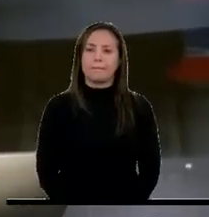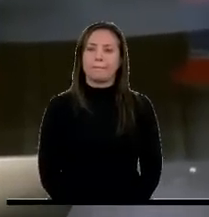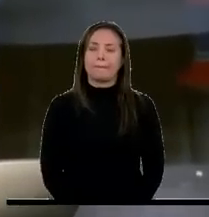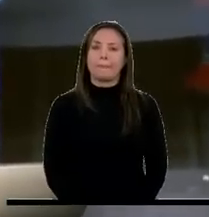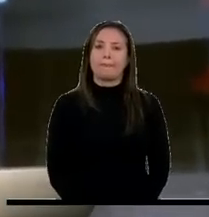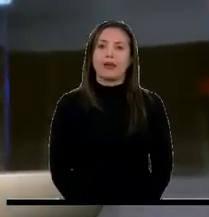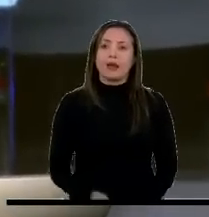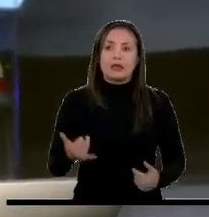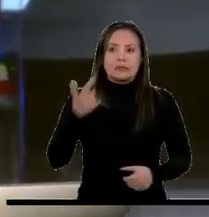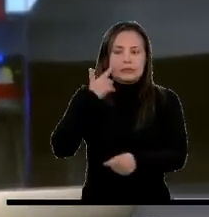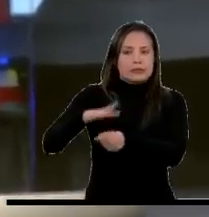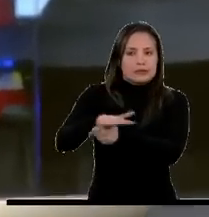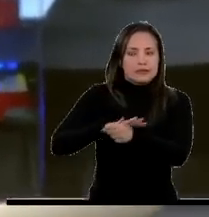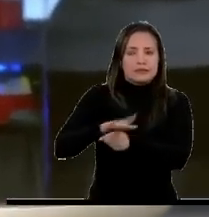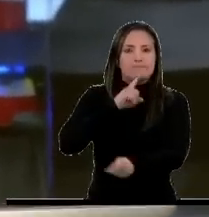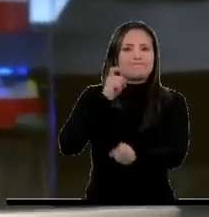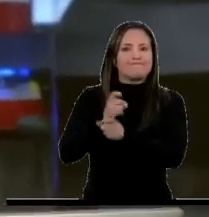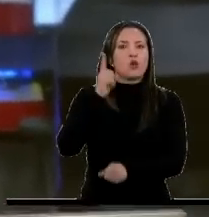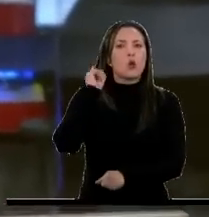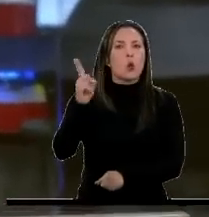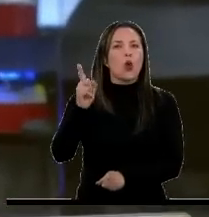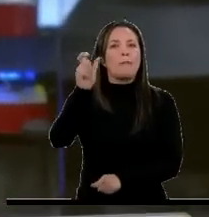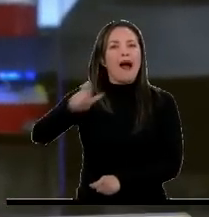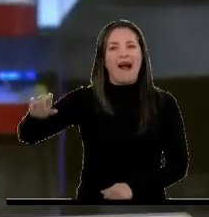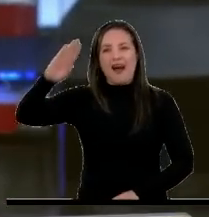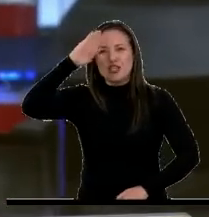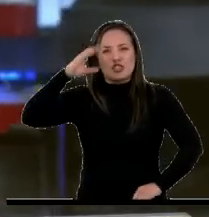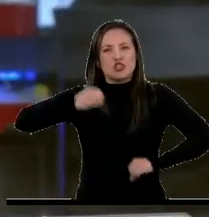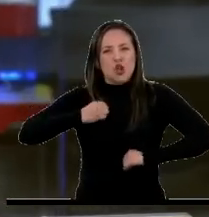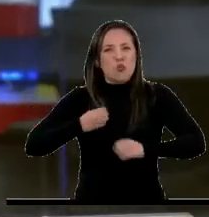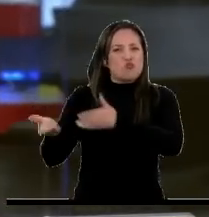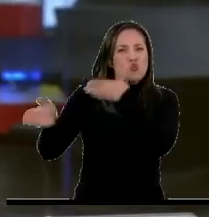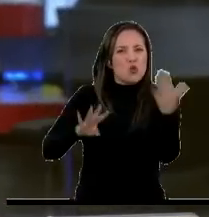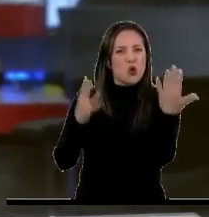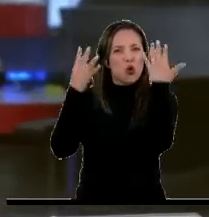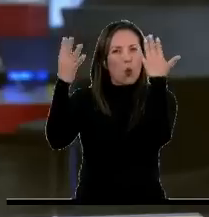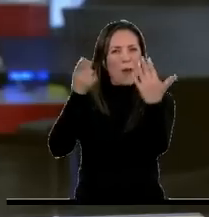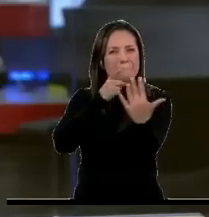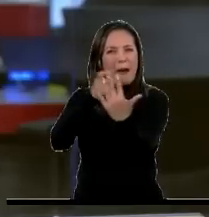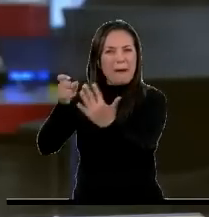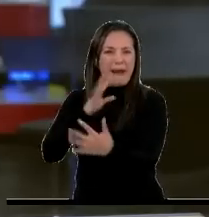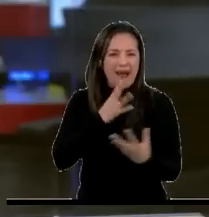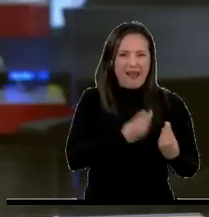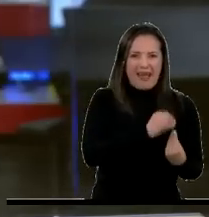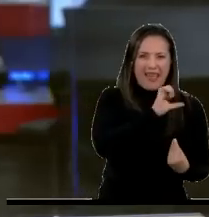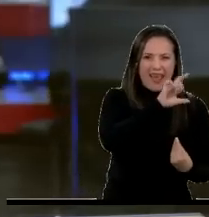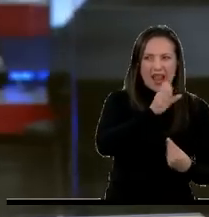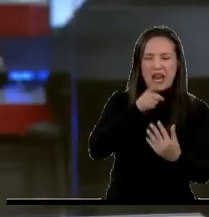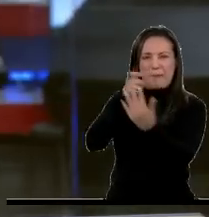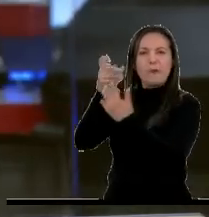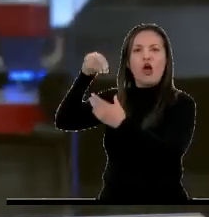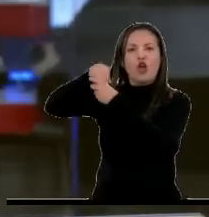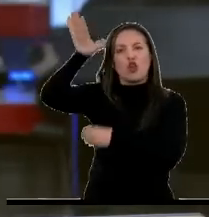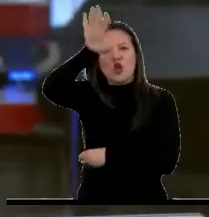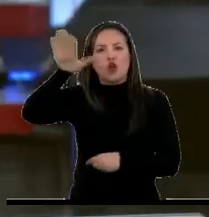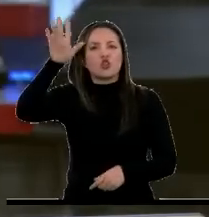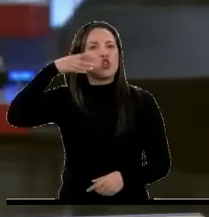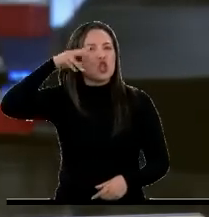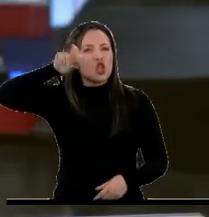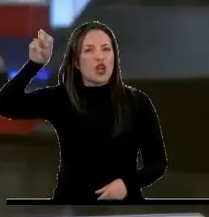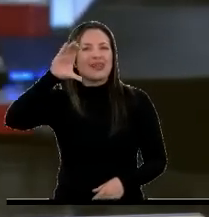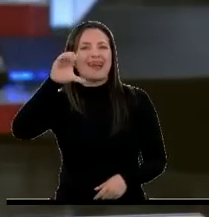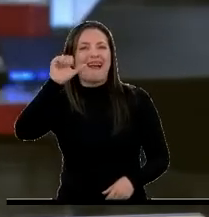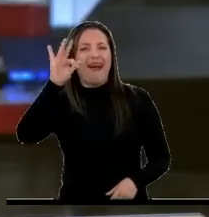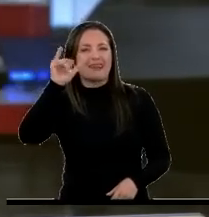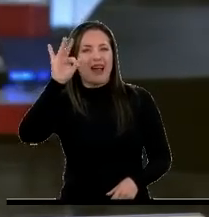Ante la compleja situación generada por el asesinato de los 9 soldados en el Catatumbo por parte del ELN, el presidente Gustavo Petro se reunió con delegados encargados